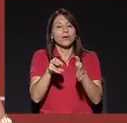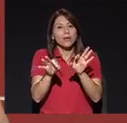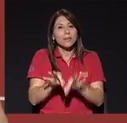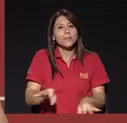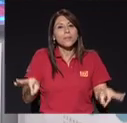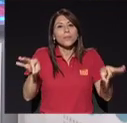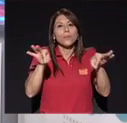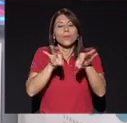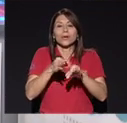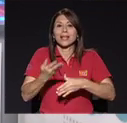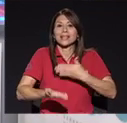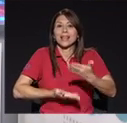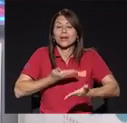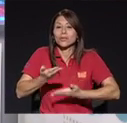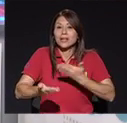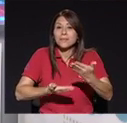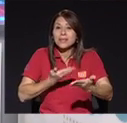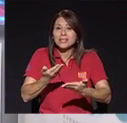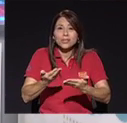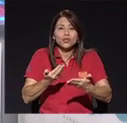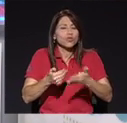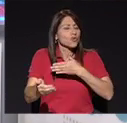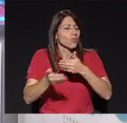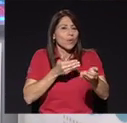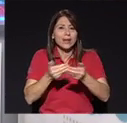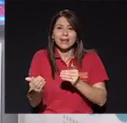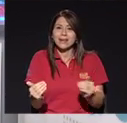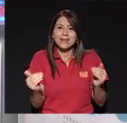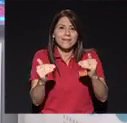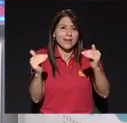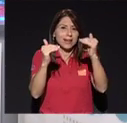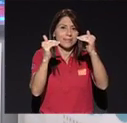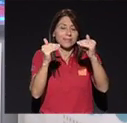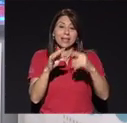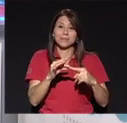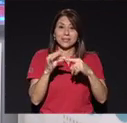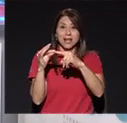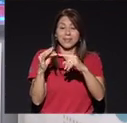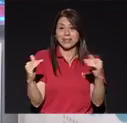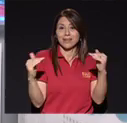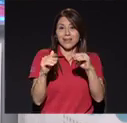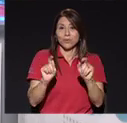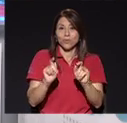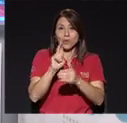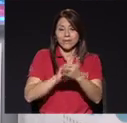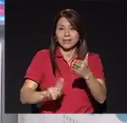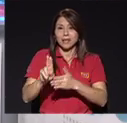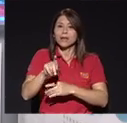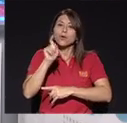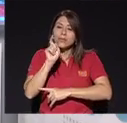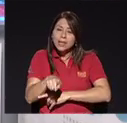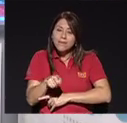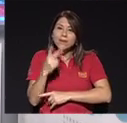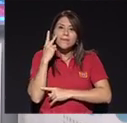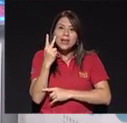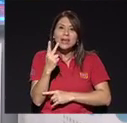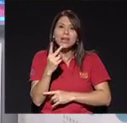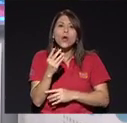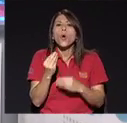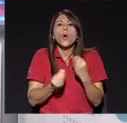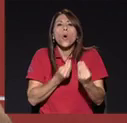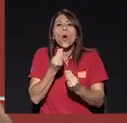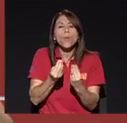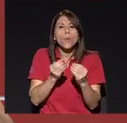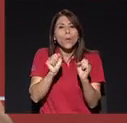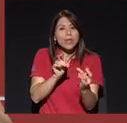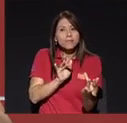la importancia de que los servicios, en todo nivel en que se encuentra, particularmente en el ámbito universitario, deben comenzar a ver sus puntos